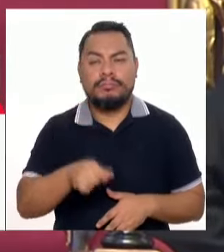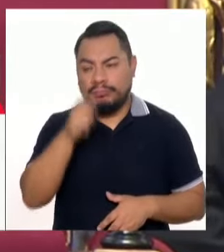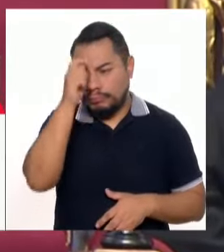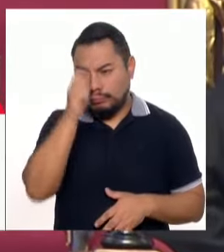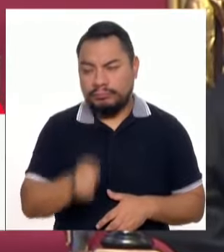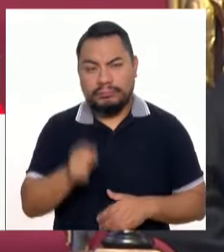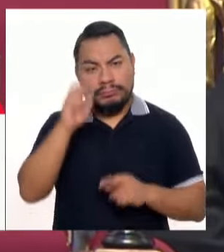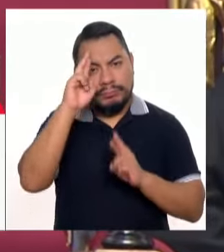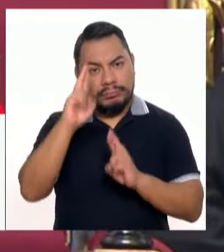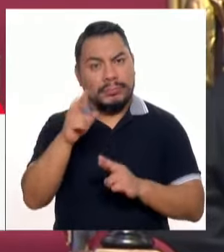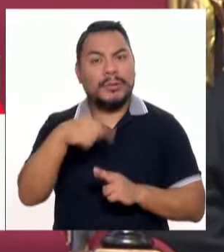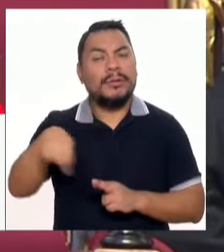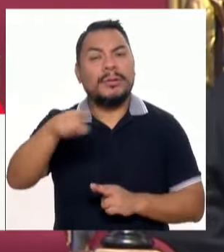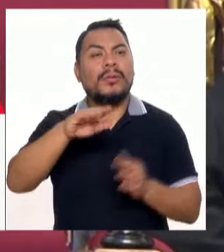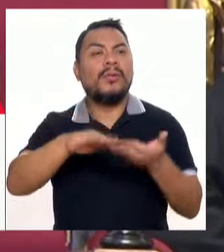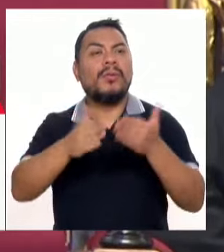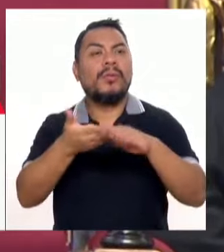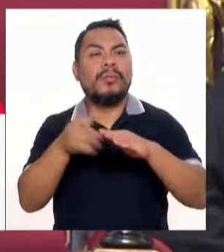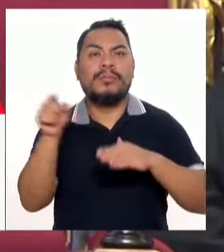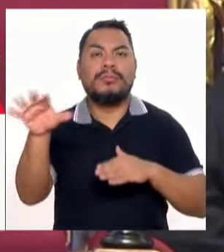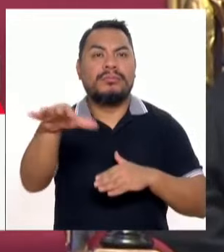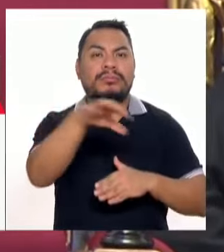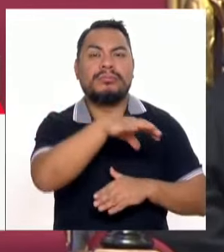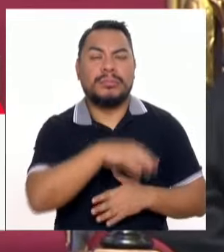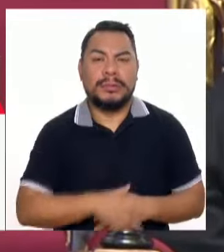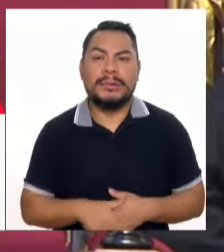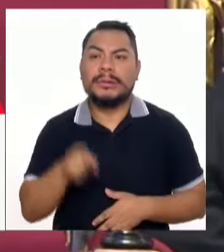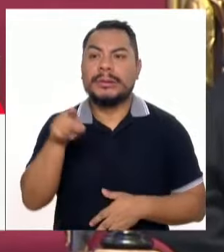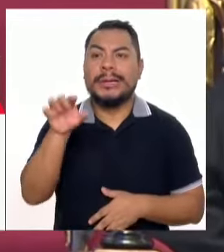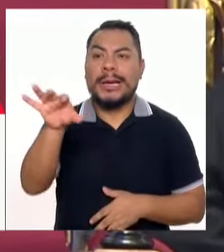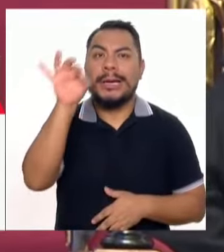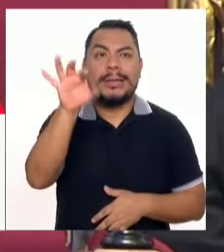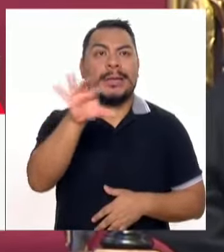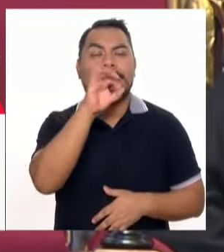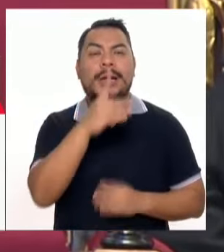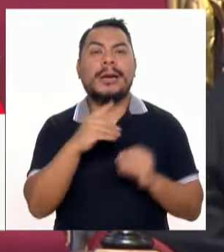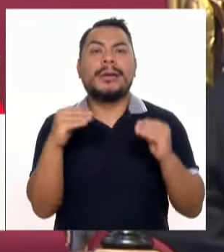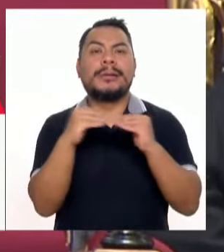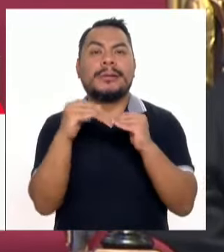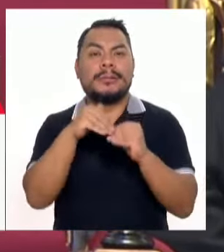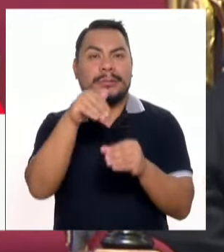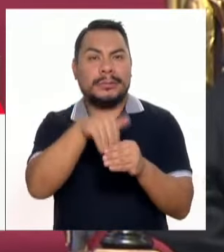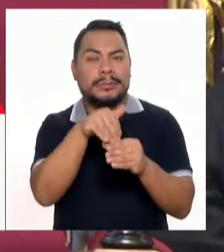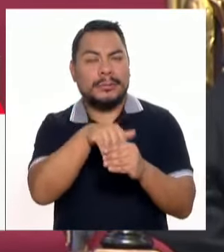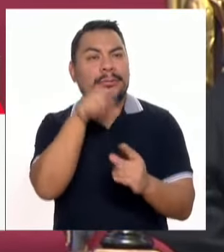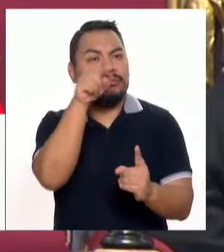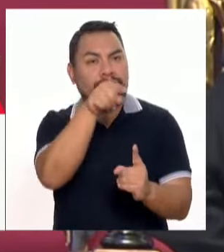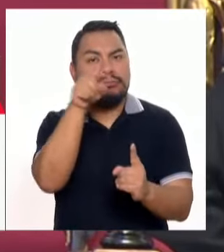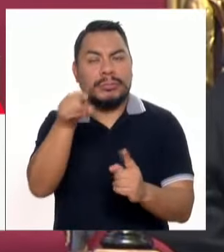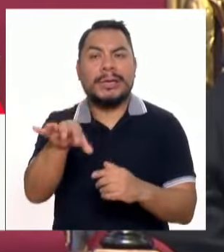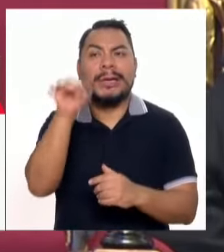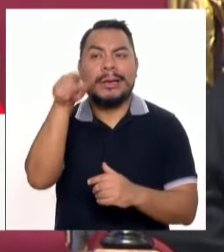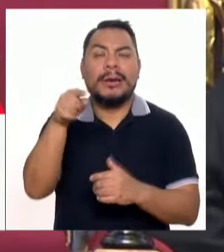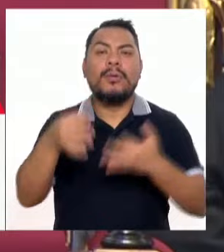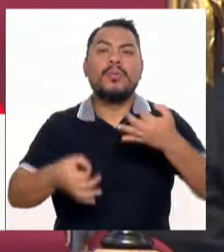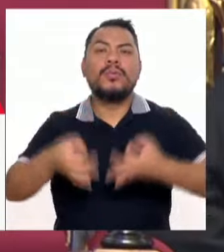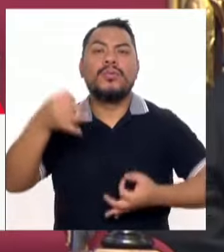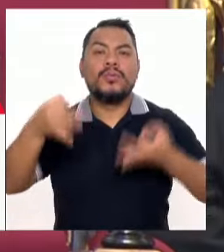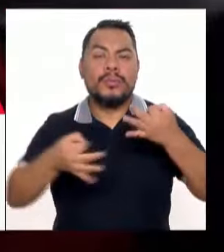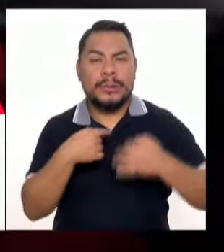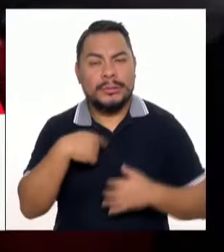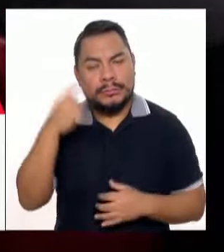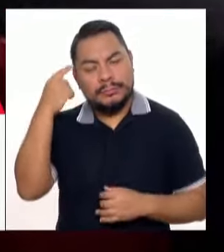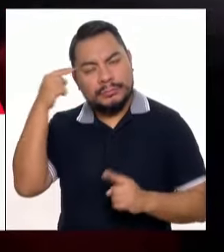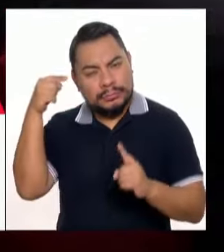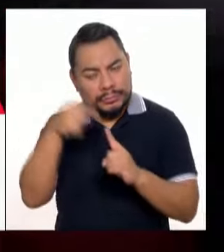y respetados por sus comunidades, elegidos democráticamente, que imparten justicia con criterio,